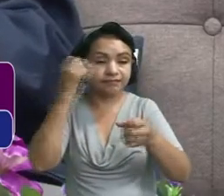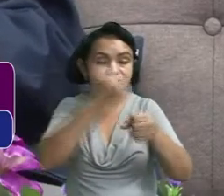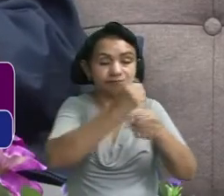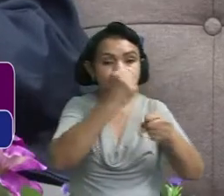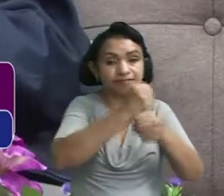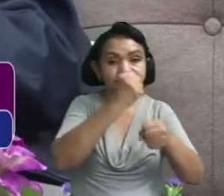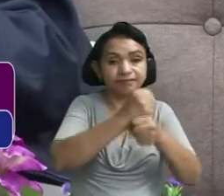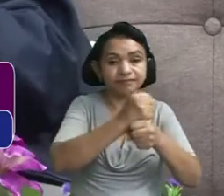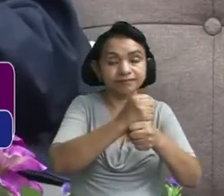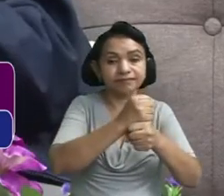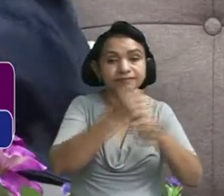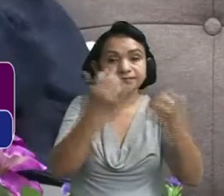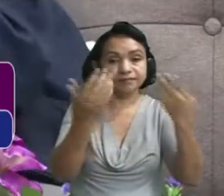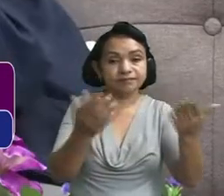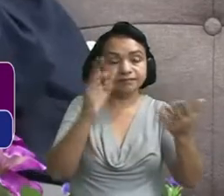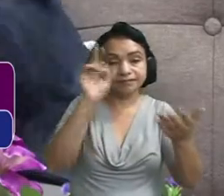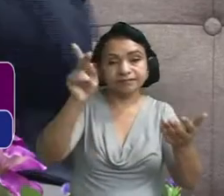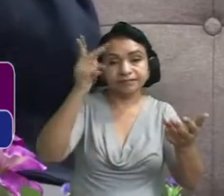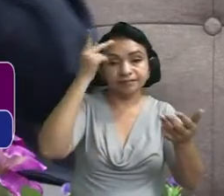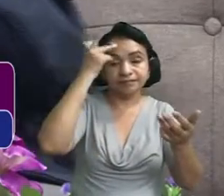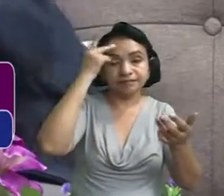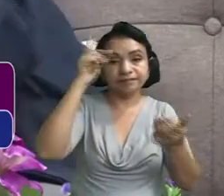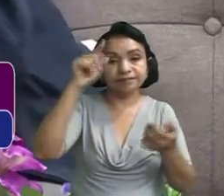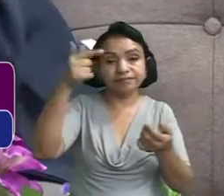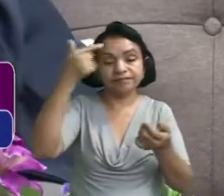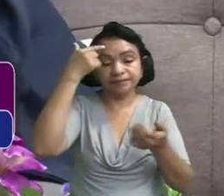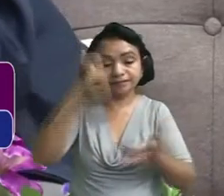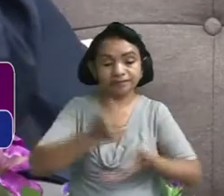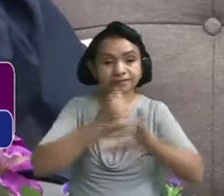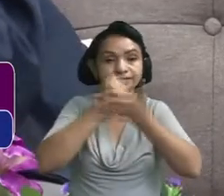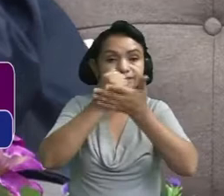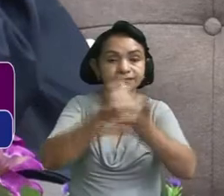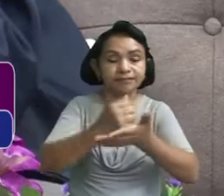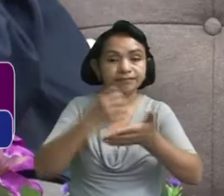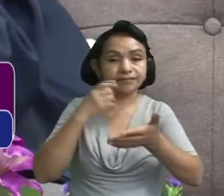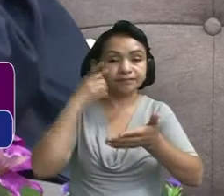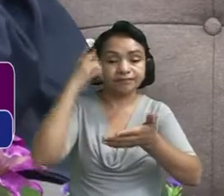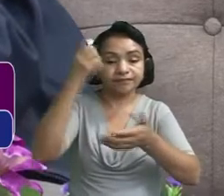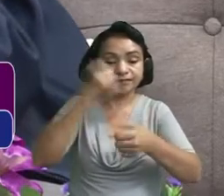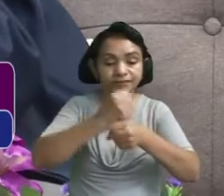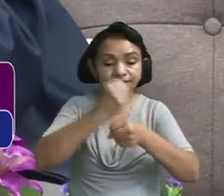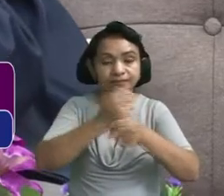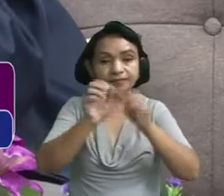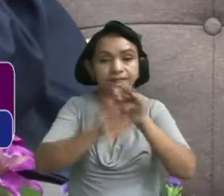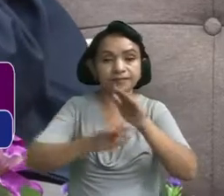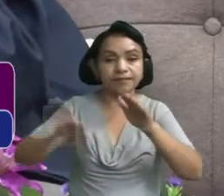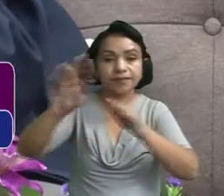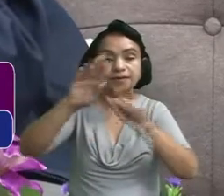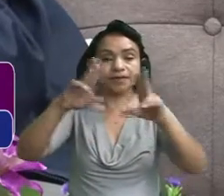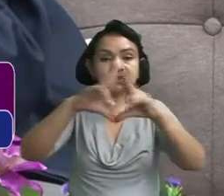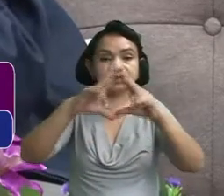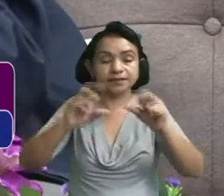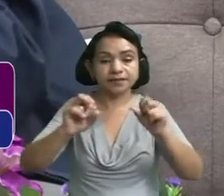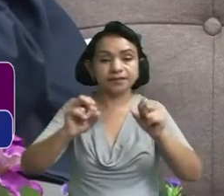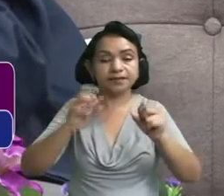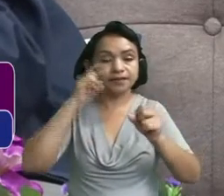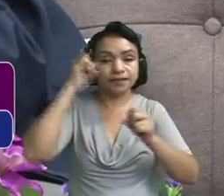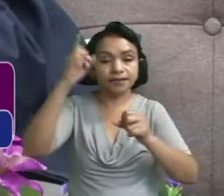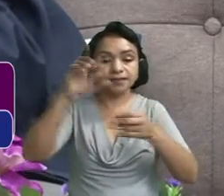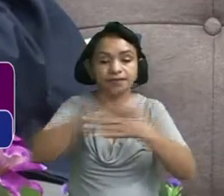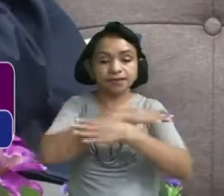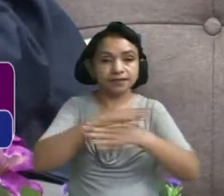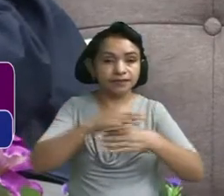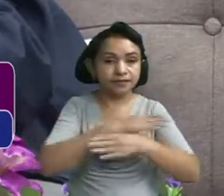de las políticas del gobierno que han ayudado a hacer avanzar el empleo en Nicaragua. Okay. Y eso se está desarrollando a través de